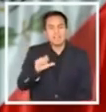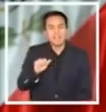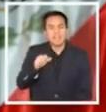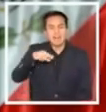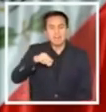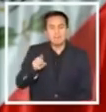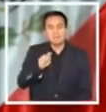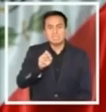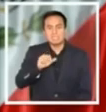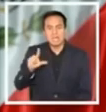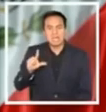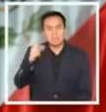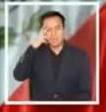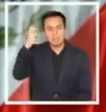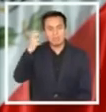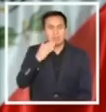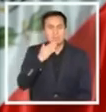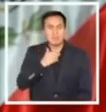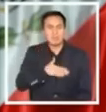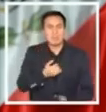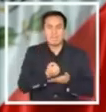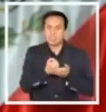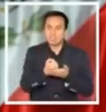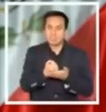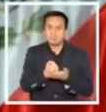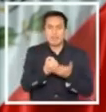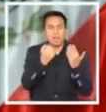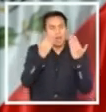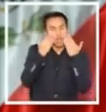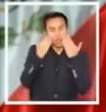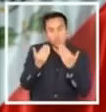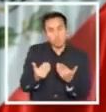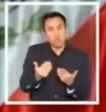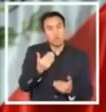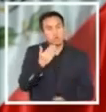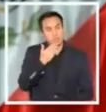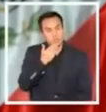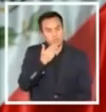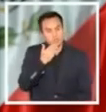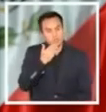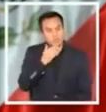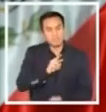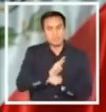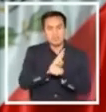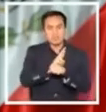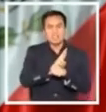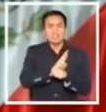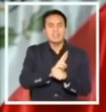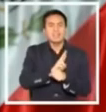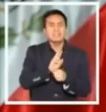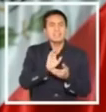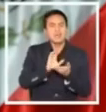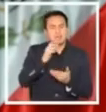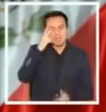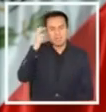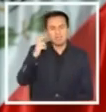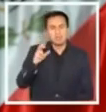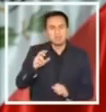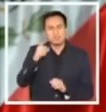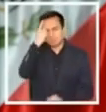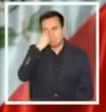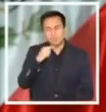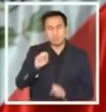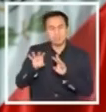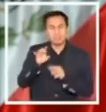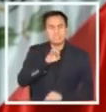que de manera generosísima donó a nombre del Estado mexicano al Museo de la Educación en